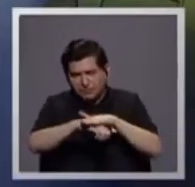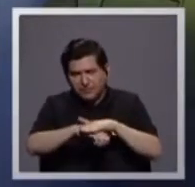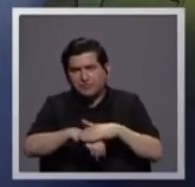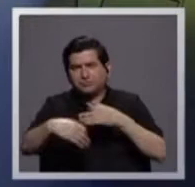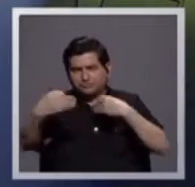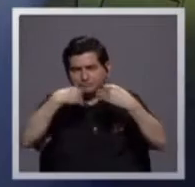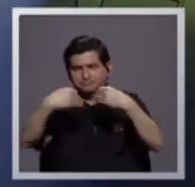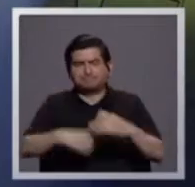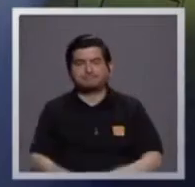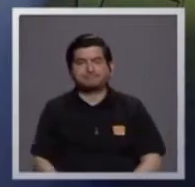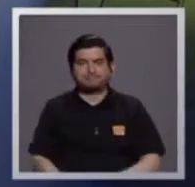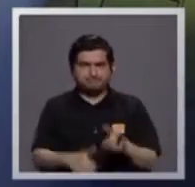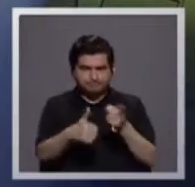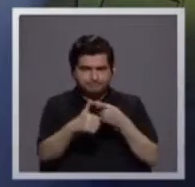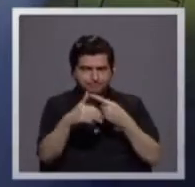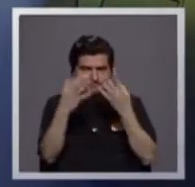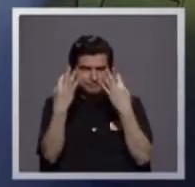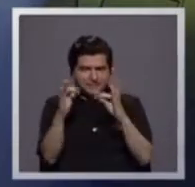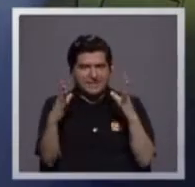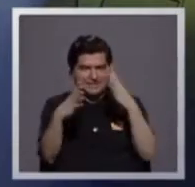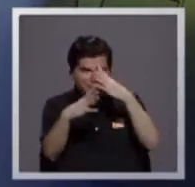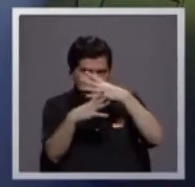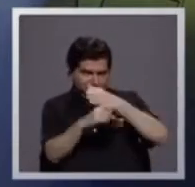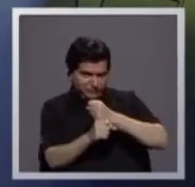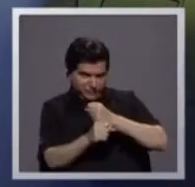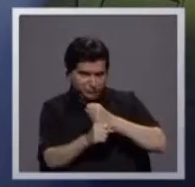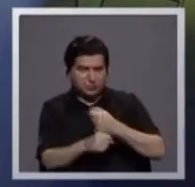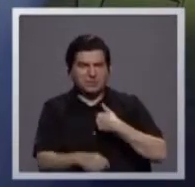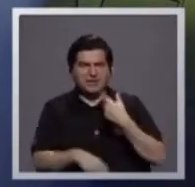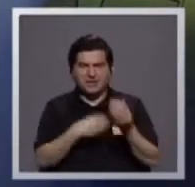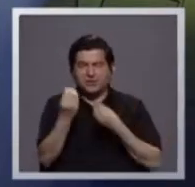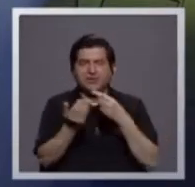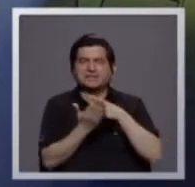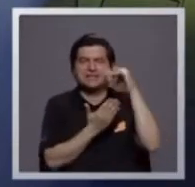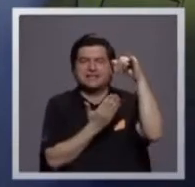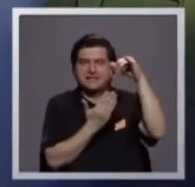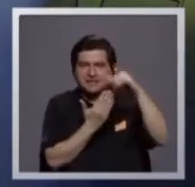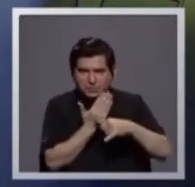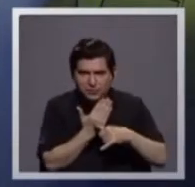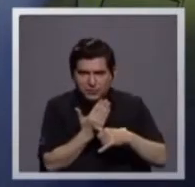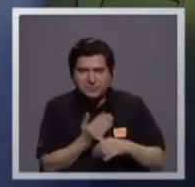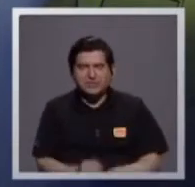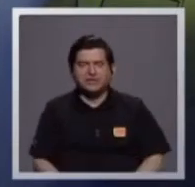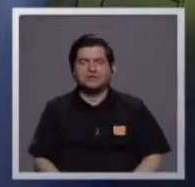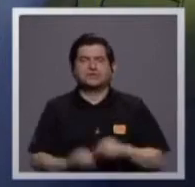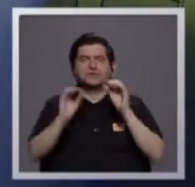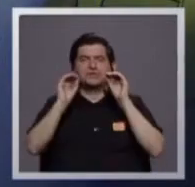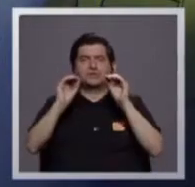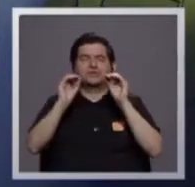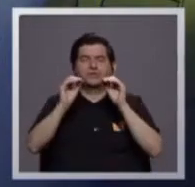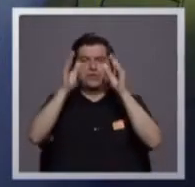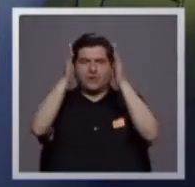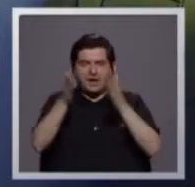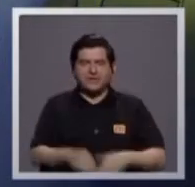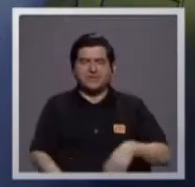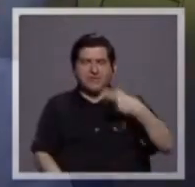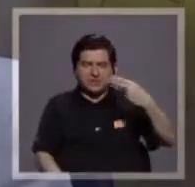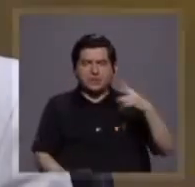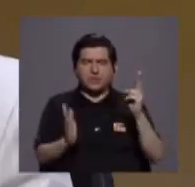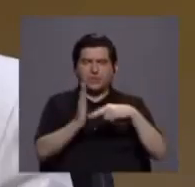cuéntenos. Bueno, primero intentaré resumir qué fue lo que hice como proyecto de catedrático Humboldt